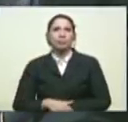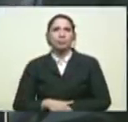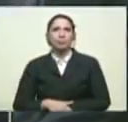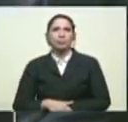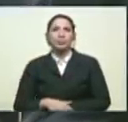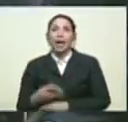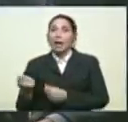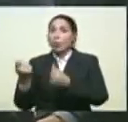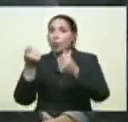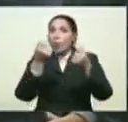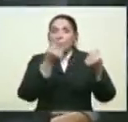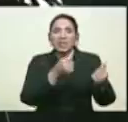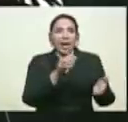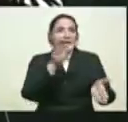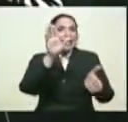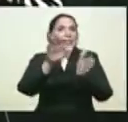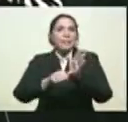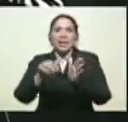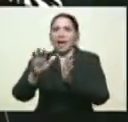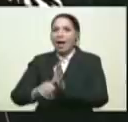Economía criminal.